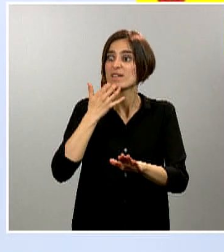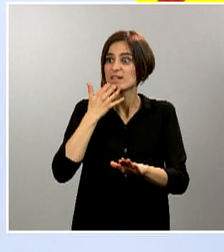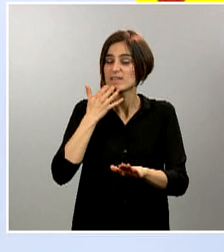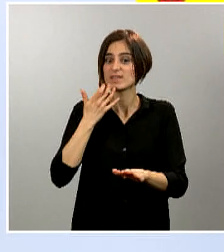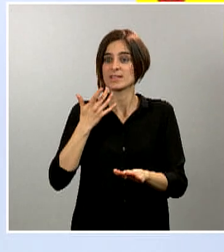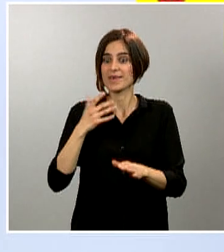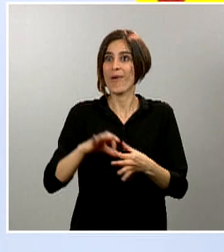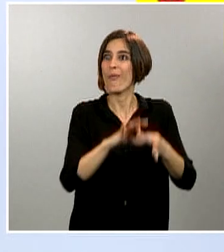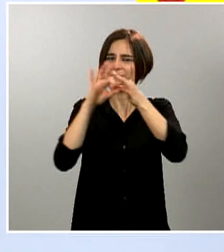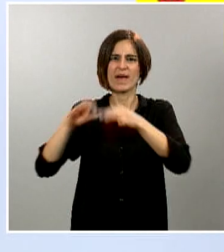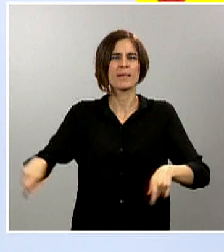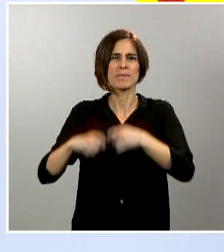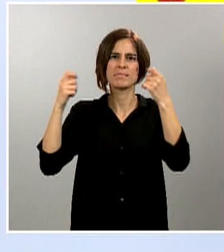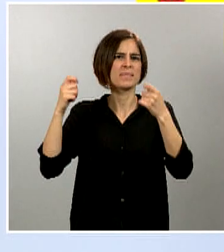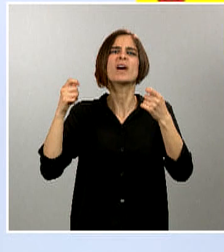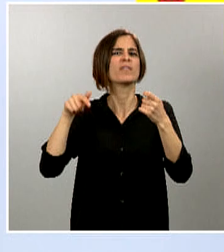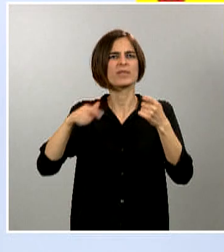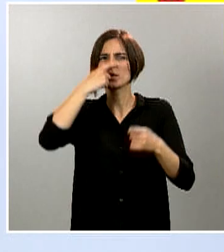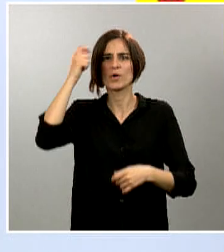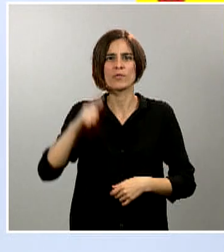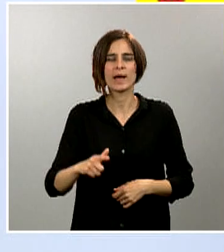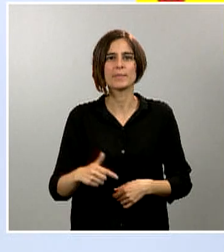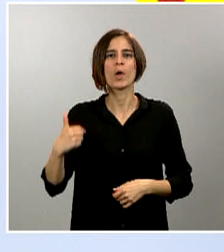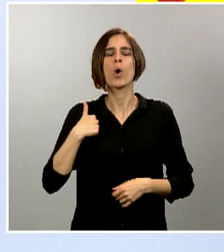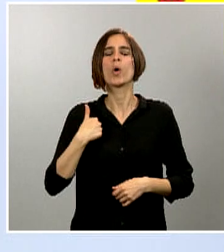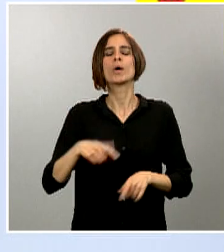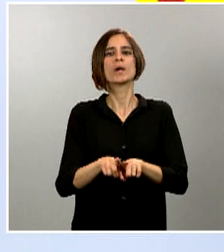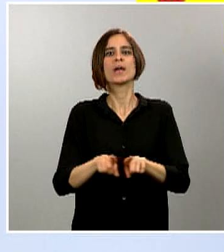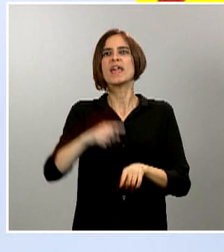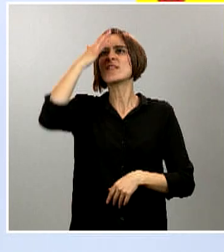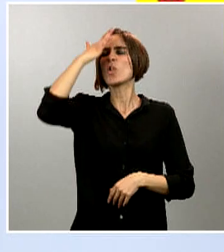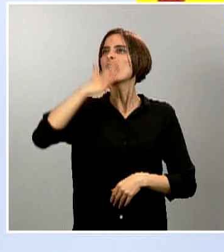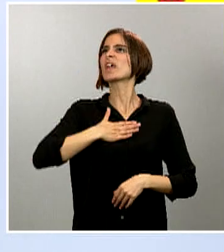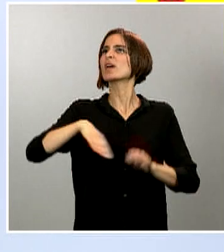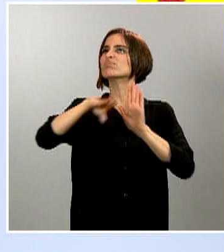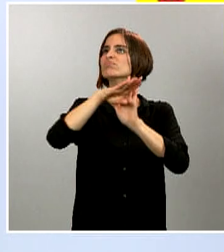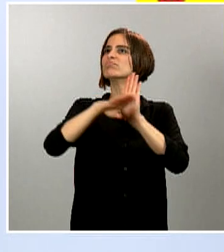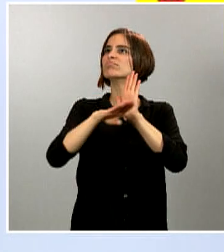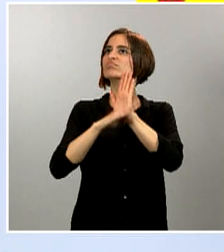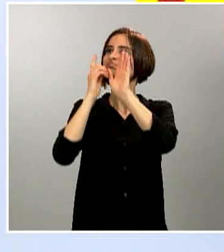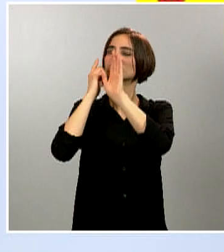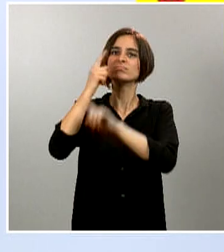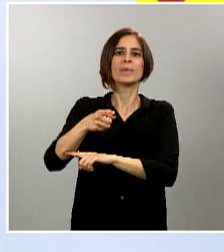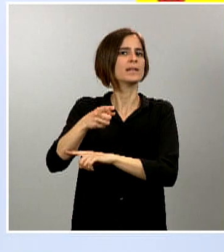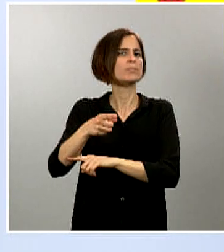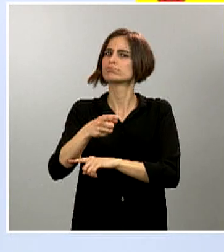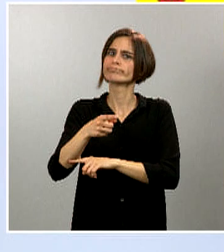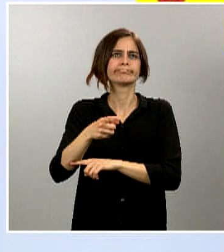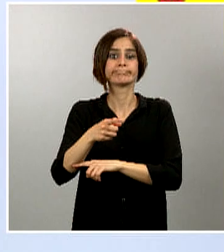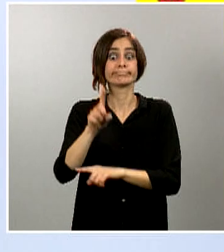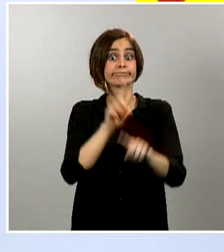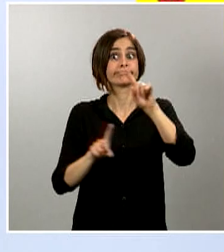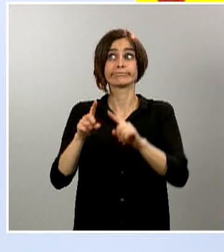Tampoco hay lugar para las ortodoxias ideológicas. Esta crisis precisará que los gobiernos asuman un papel más activo en la